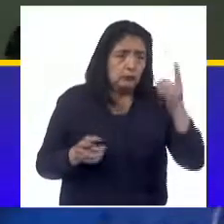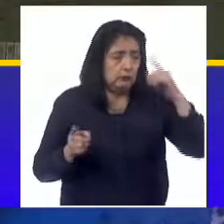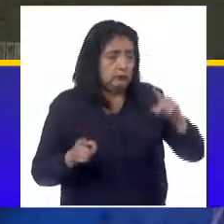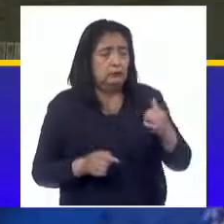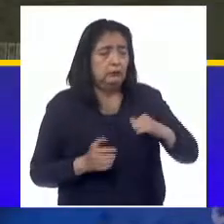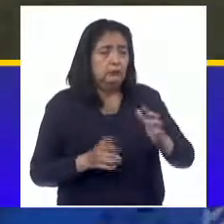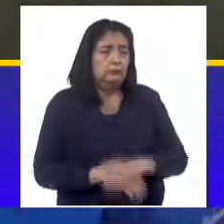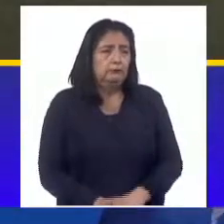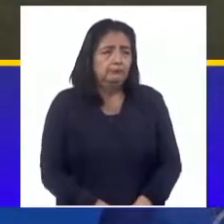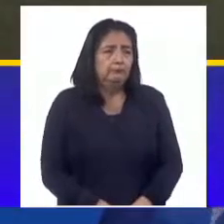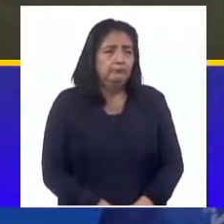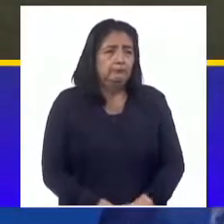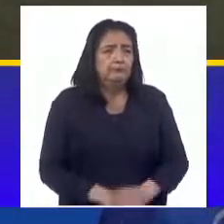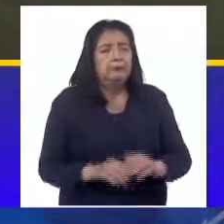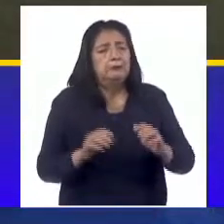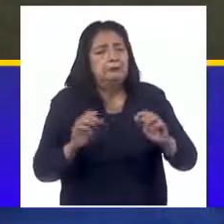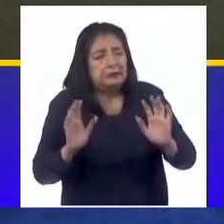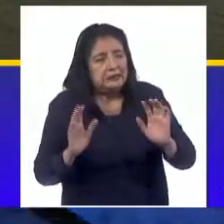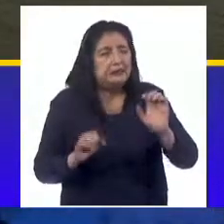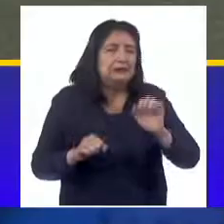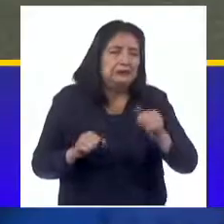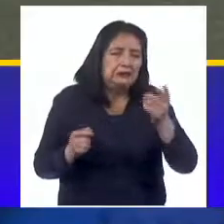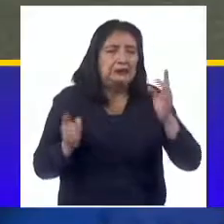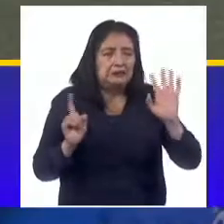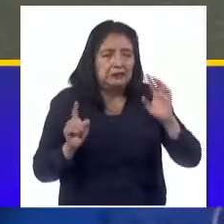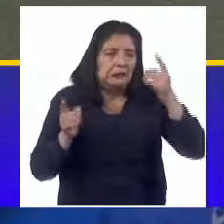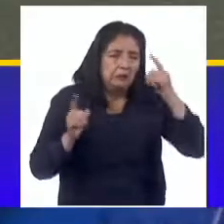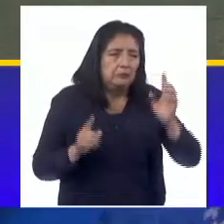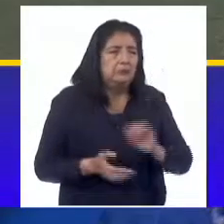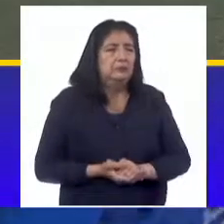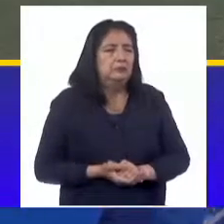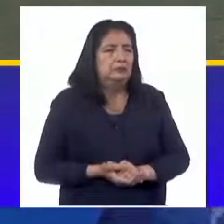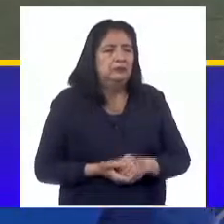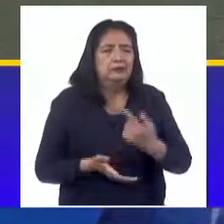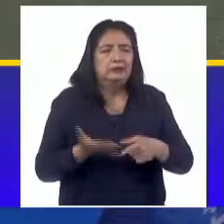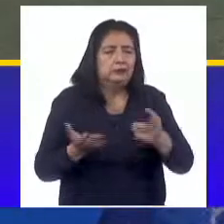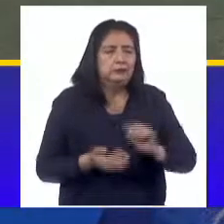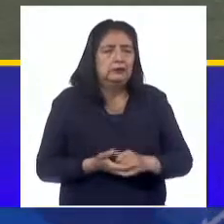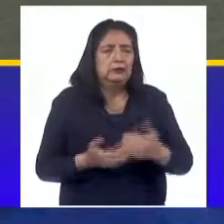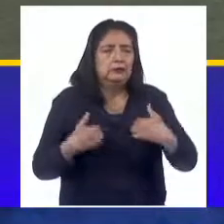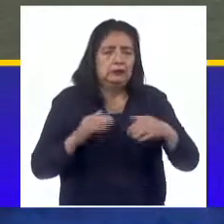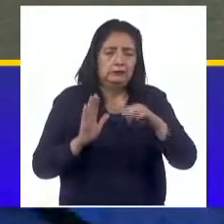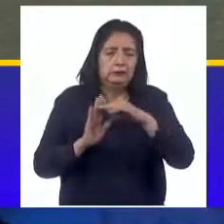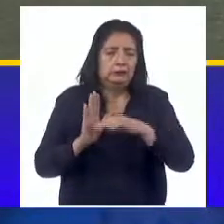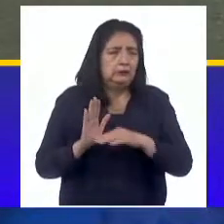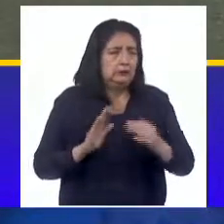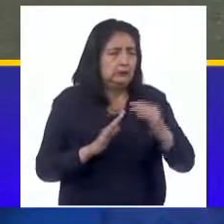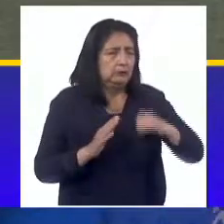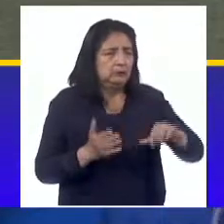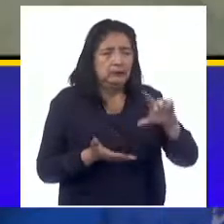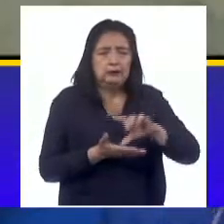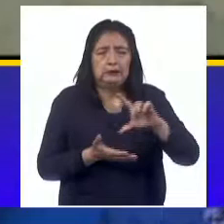alcaldes, señor Molina? Bueno, aparentemente habría consenso, o sea, hay un acuerdo en llevar el protocolo hecho por la Municipalidad de